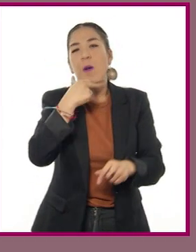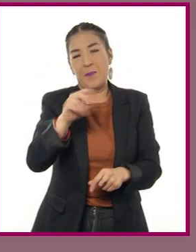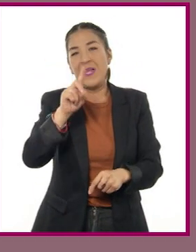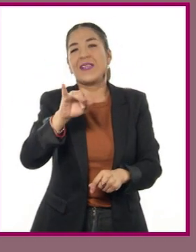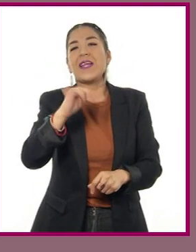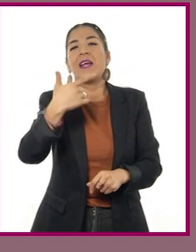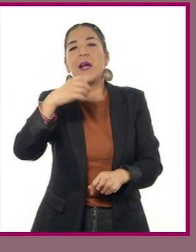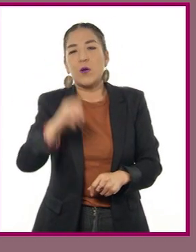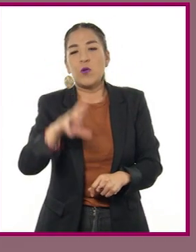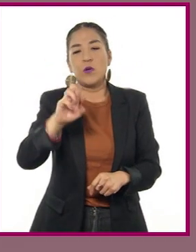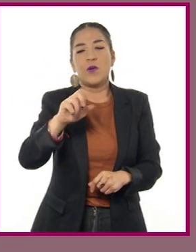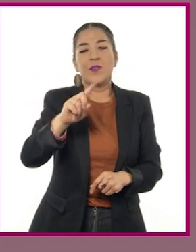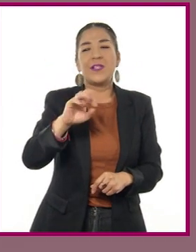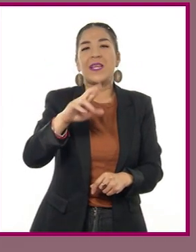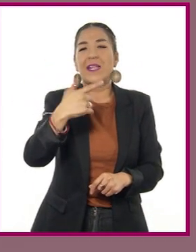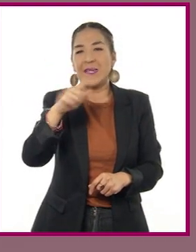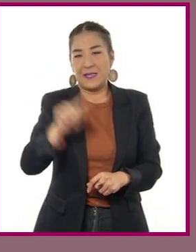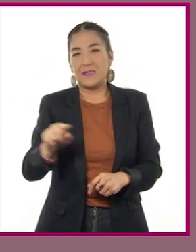Rodríguez.